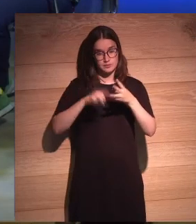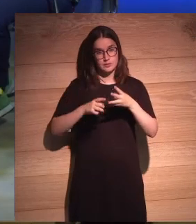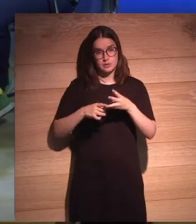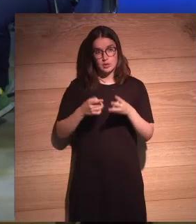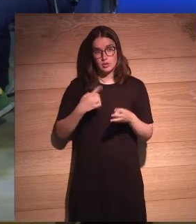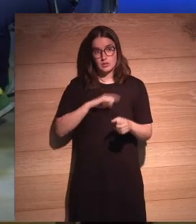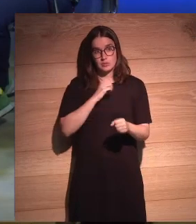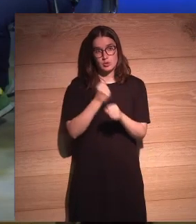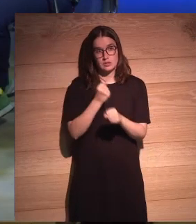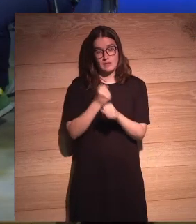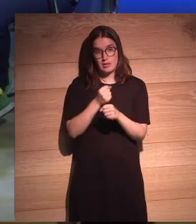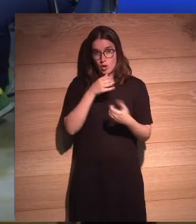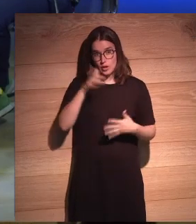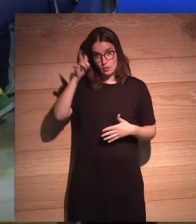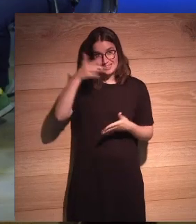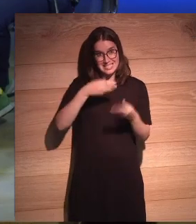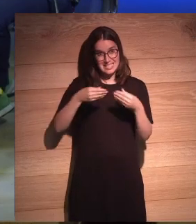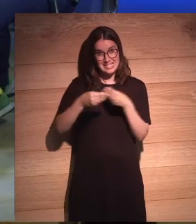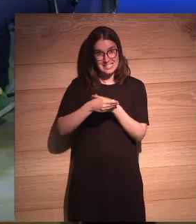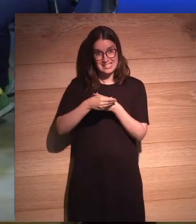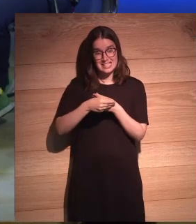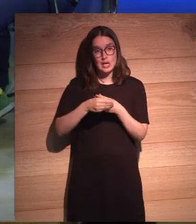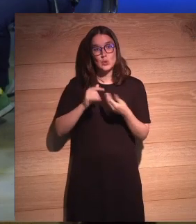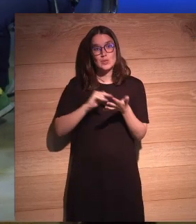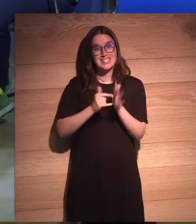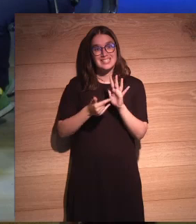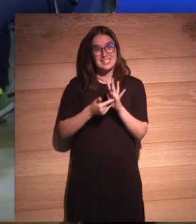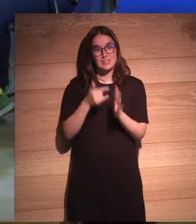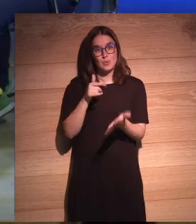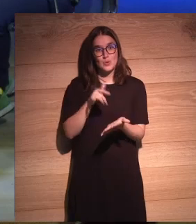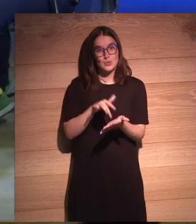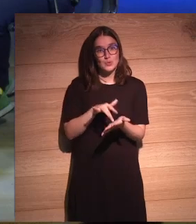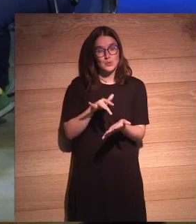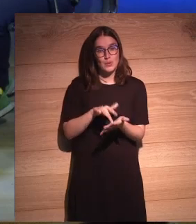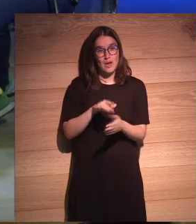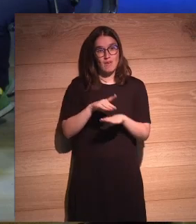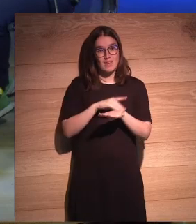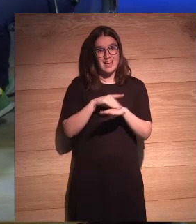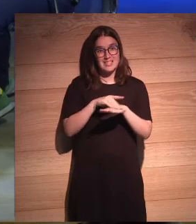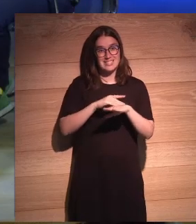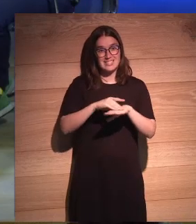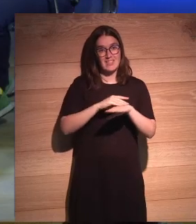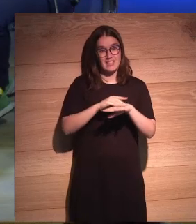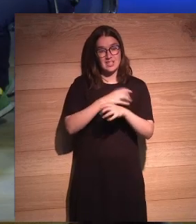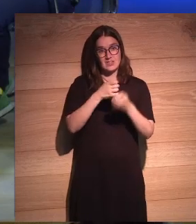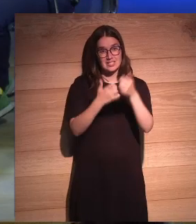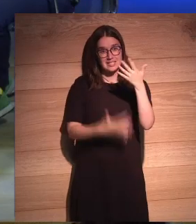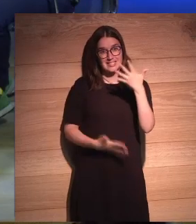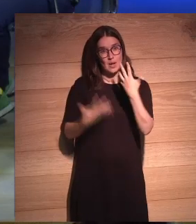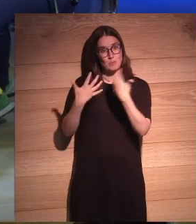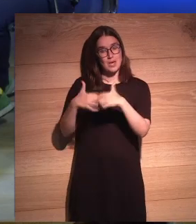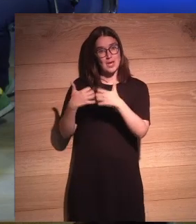estamos trabajando en una tesis doctoral, una investigación en un sistema donde hay una serie de bases de datos, una serie de